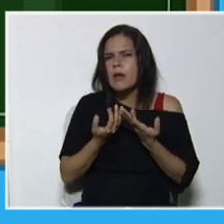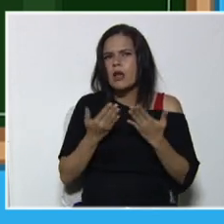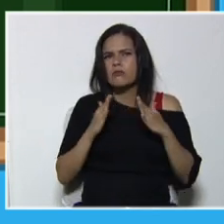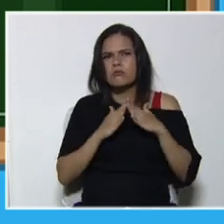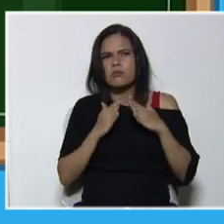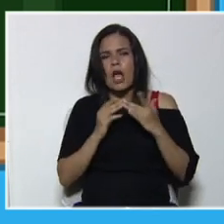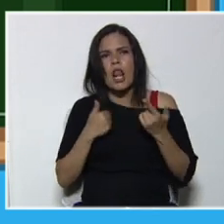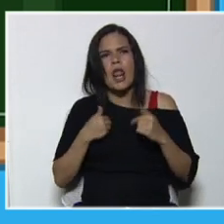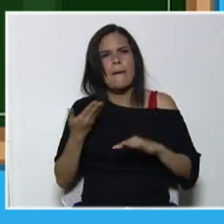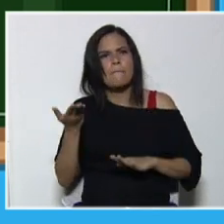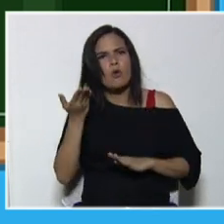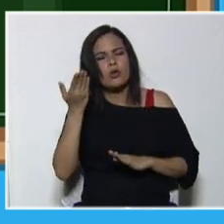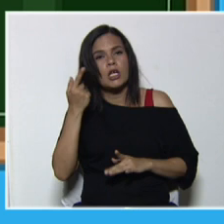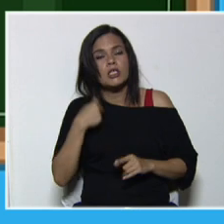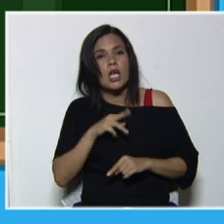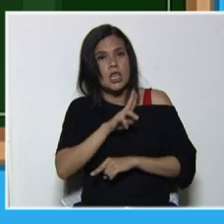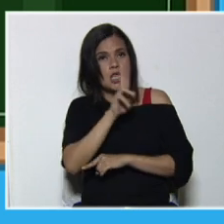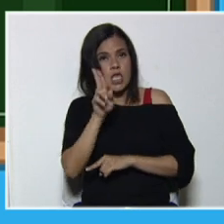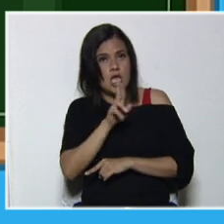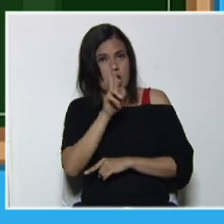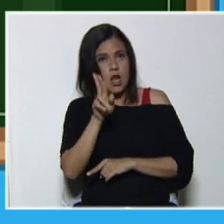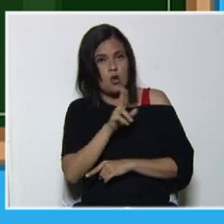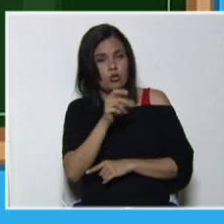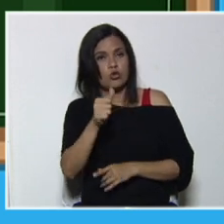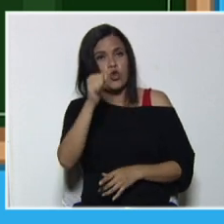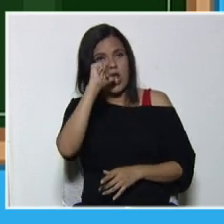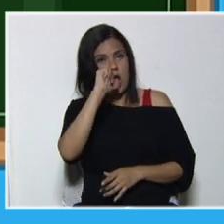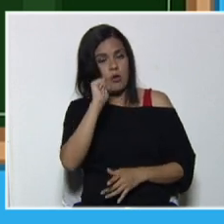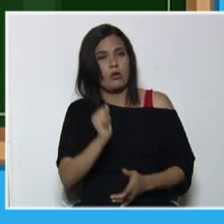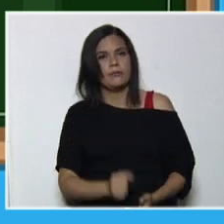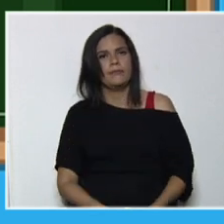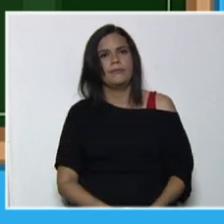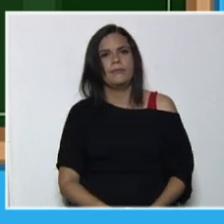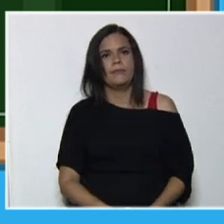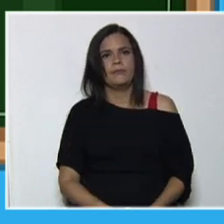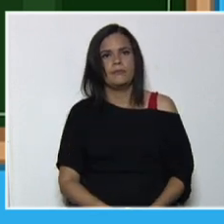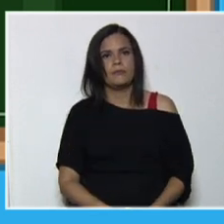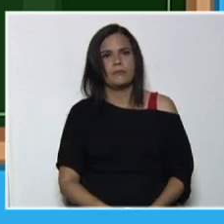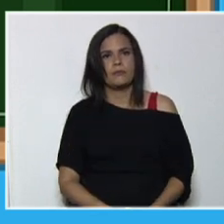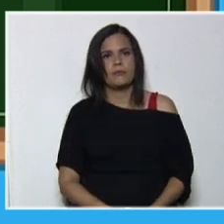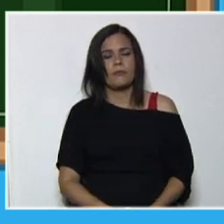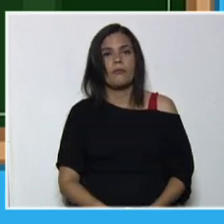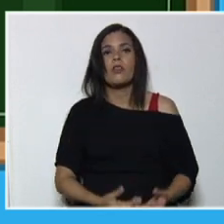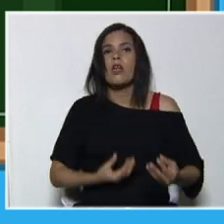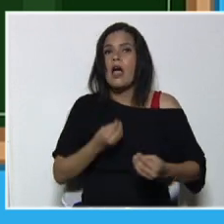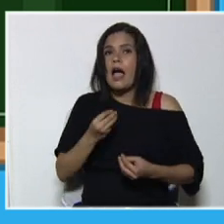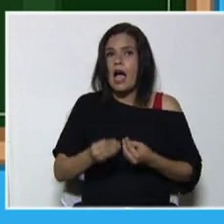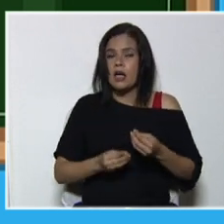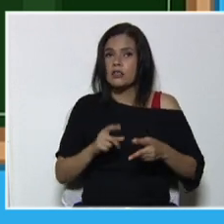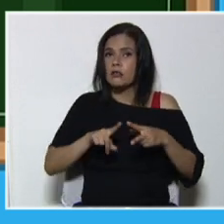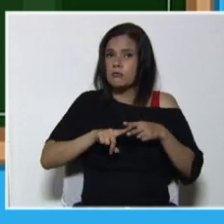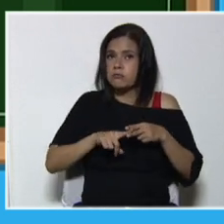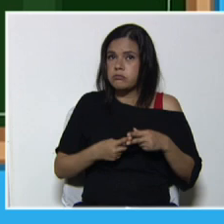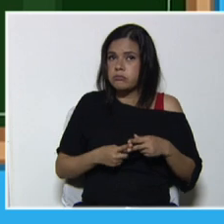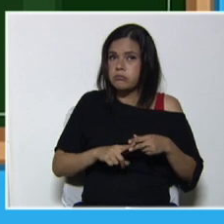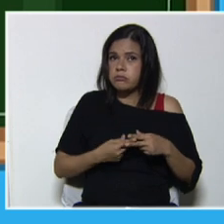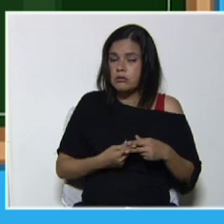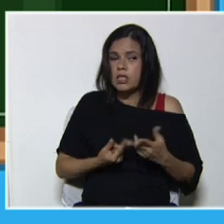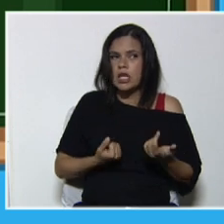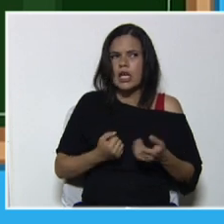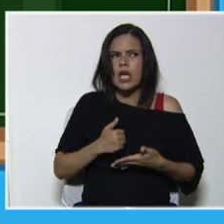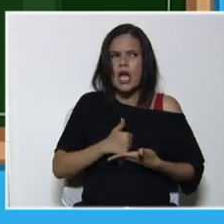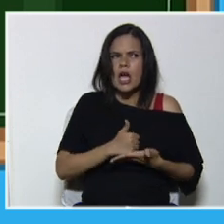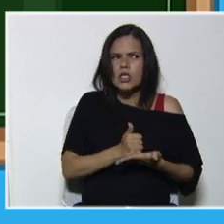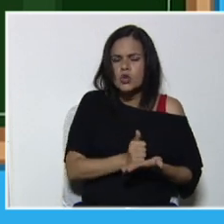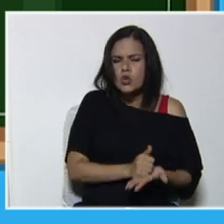casa la importancia y el uso eficiente de este vital líquido como lo es el agua. Elaborar un instrumento que permita